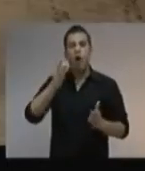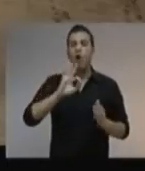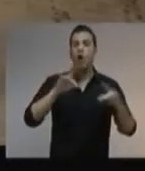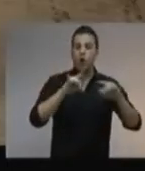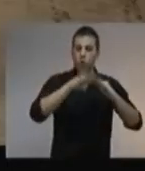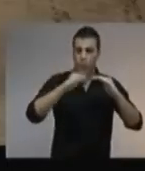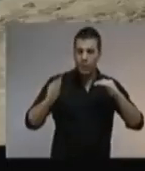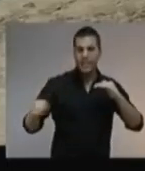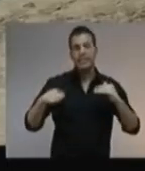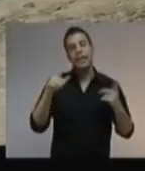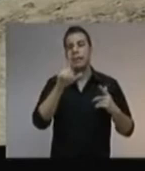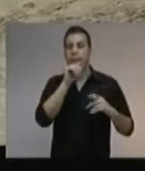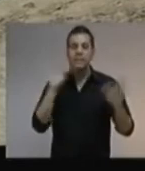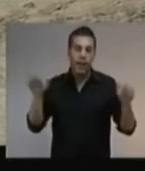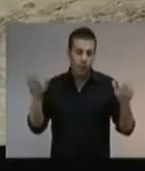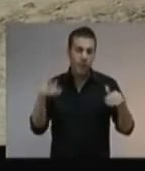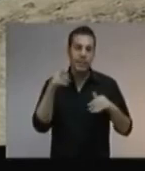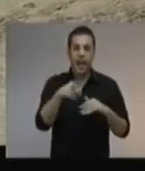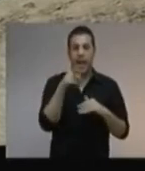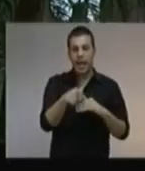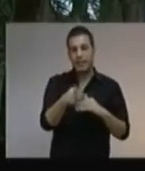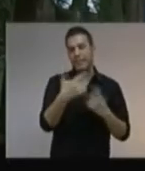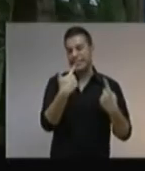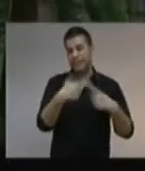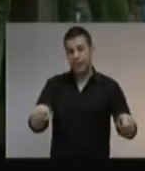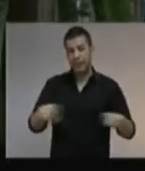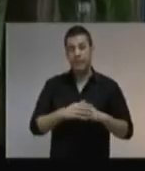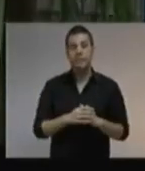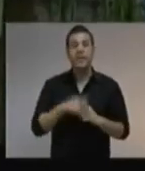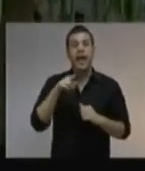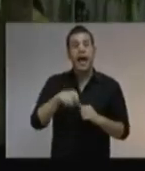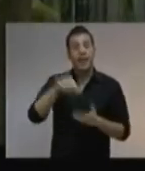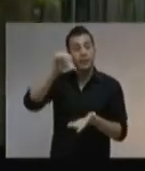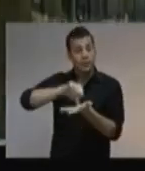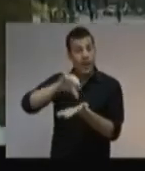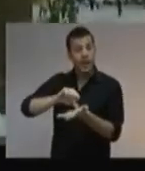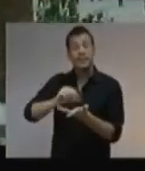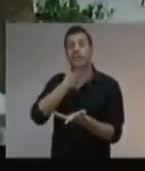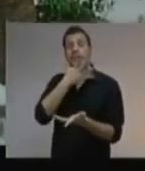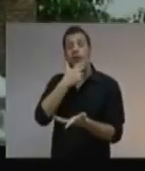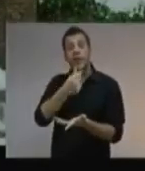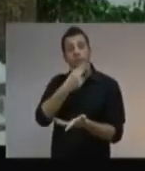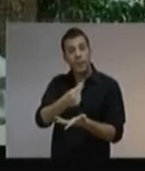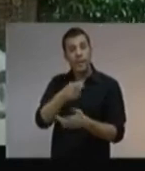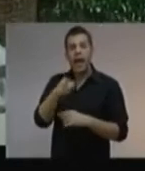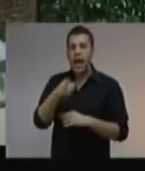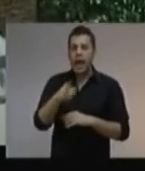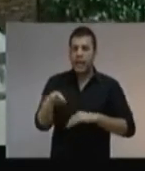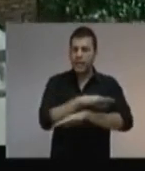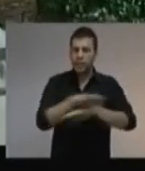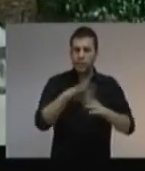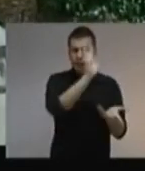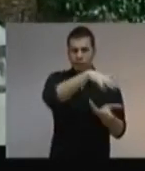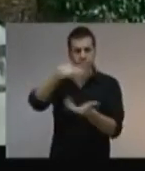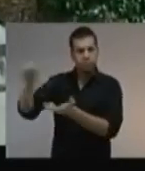de Maspalomas muestran otra cara de la isla. La dinámica ciudad de Las Palmas de Gran Canaria, capital de la isla, ostenta